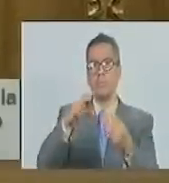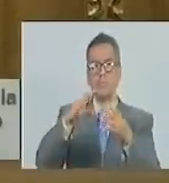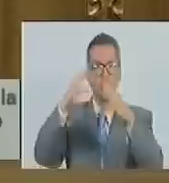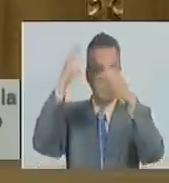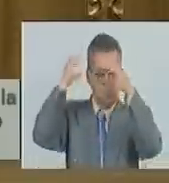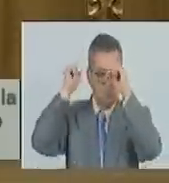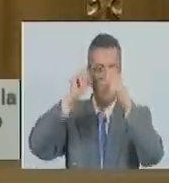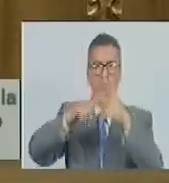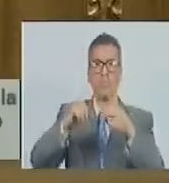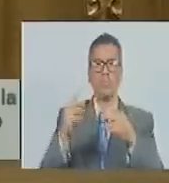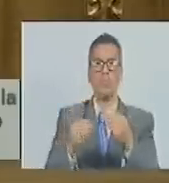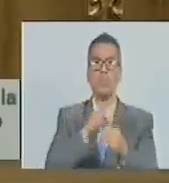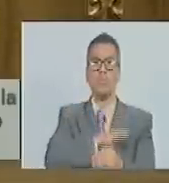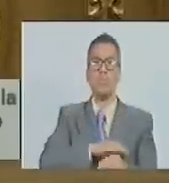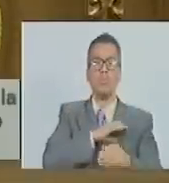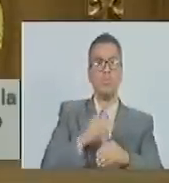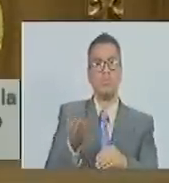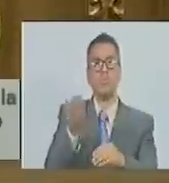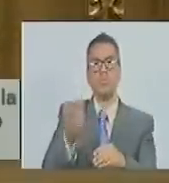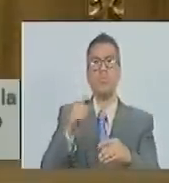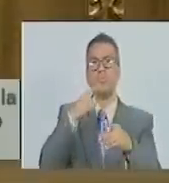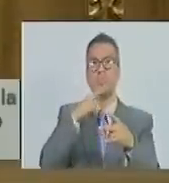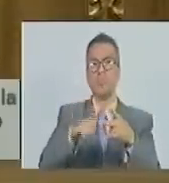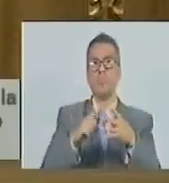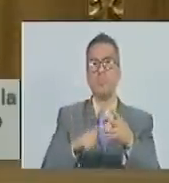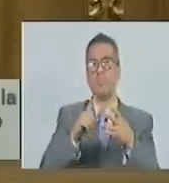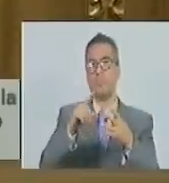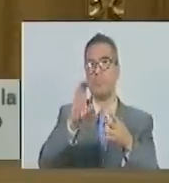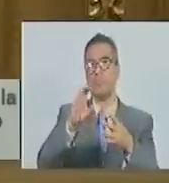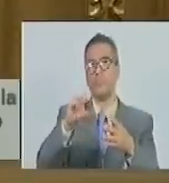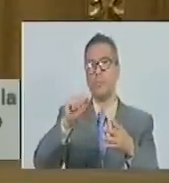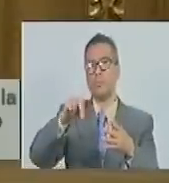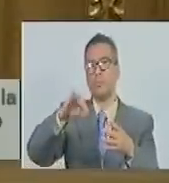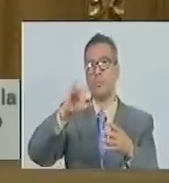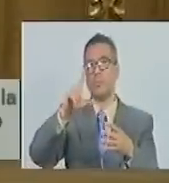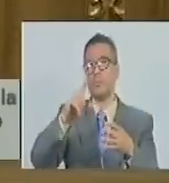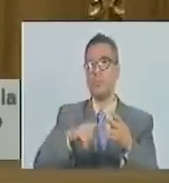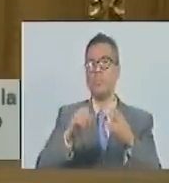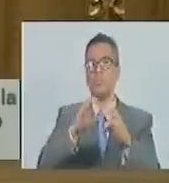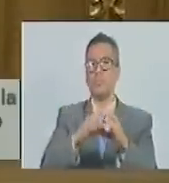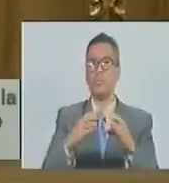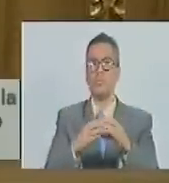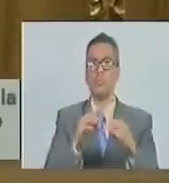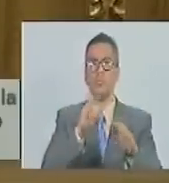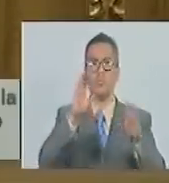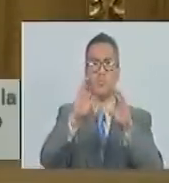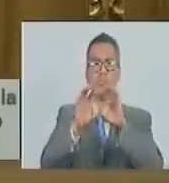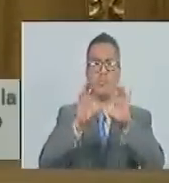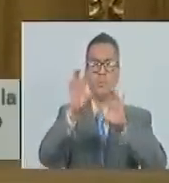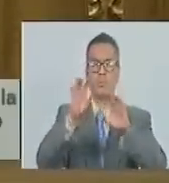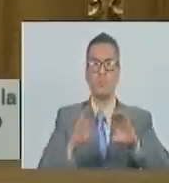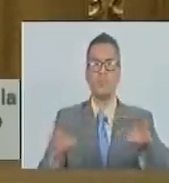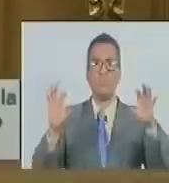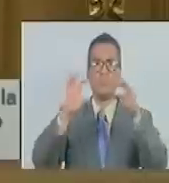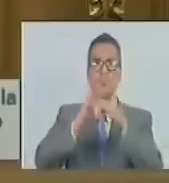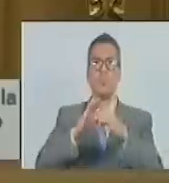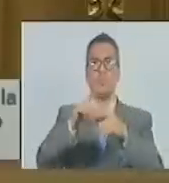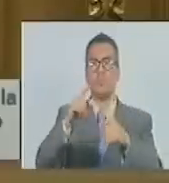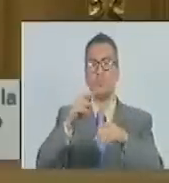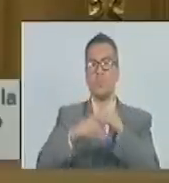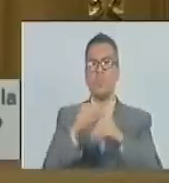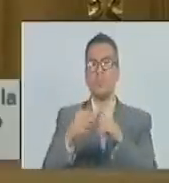pero también hay una convención que es importante incluirla, Camila, y a todos compañeros, la Convención de Naciones Unidas, que está